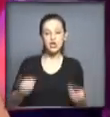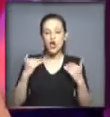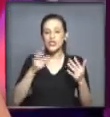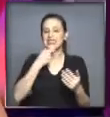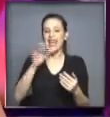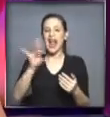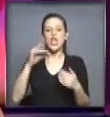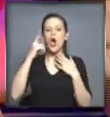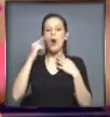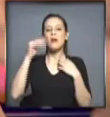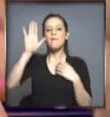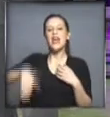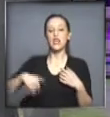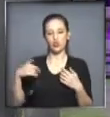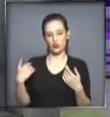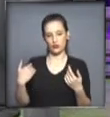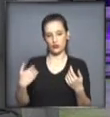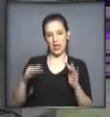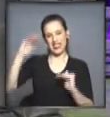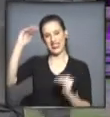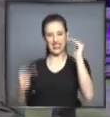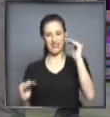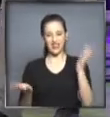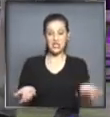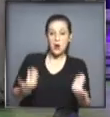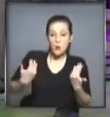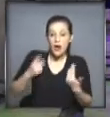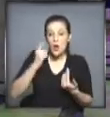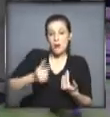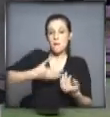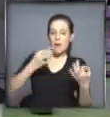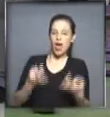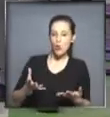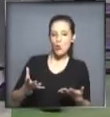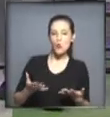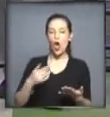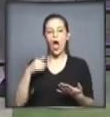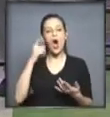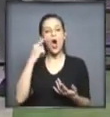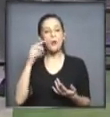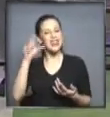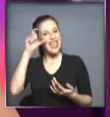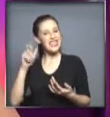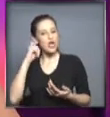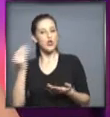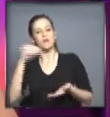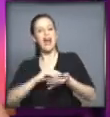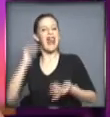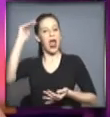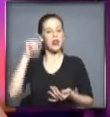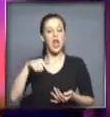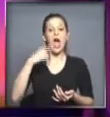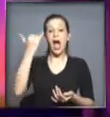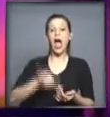a alguien más chico. ¿Ves? ¿No? Pero pará, quiero decir algo respecto a esto. Pero es muy maduro. Si una persona 10 años más grande que vos está en la misma etapa que vos, esa persona es